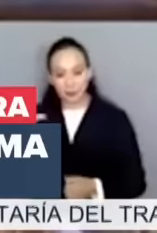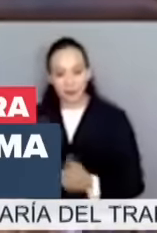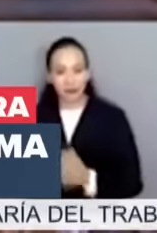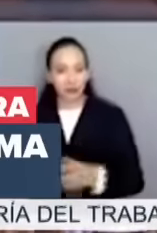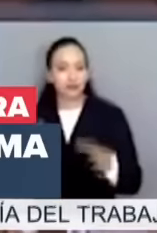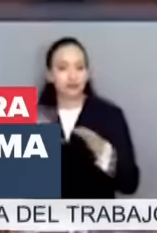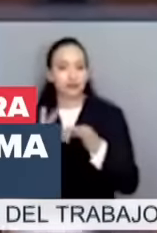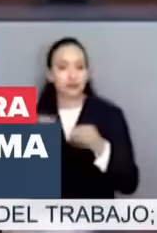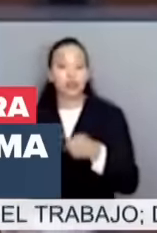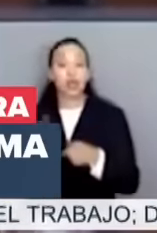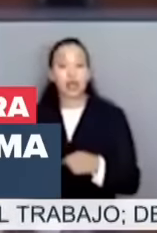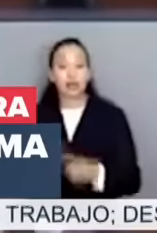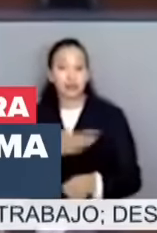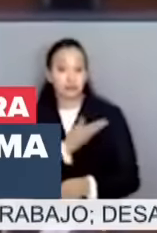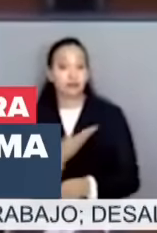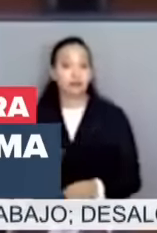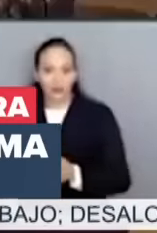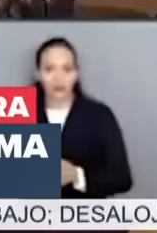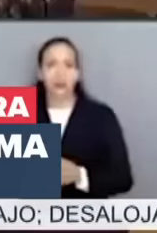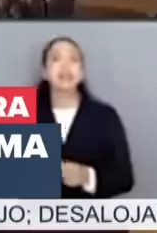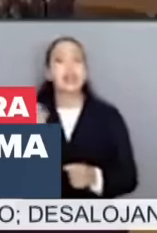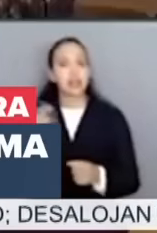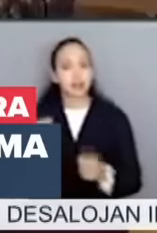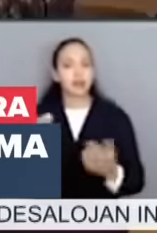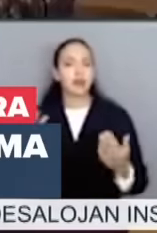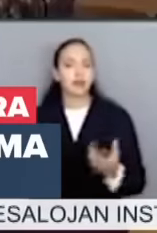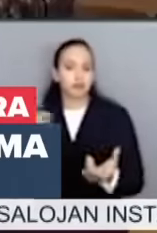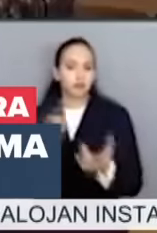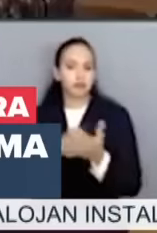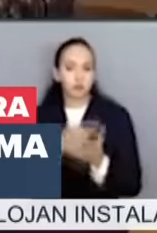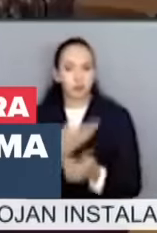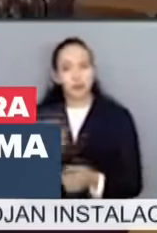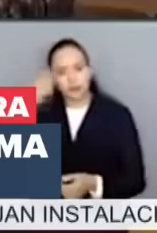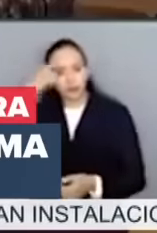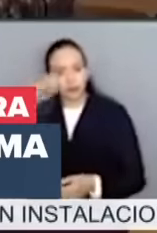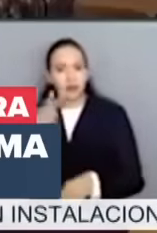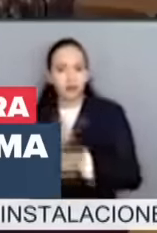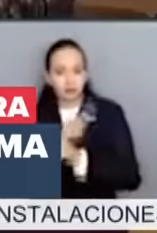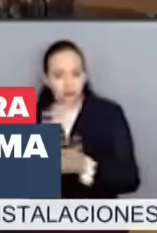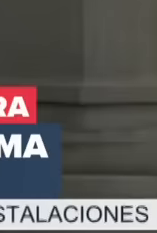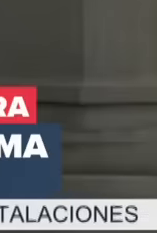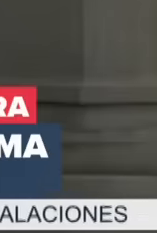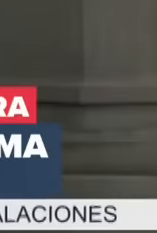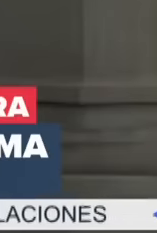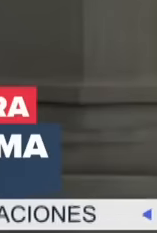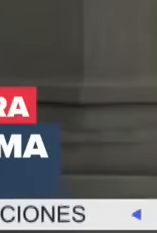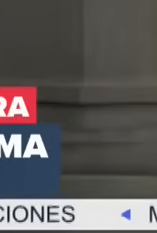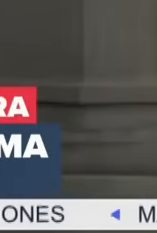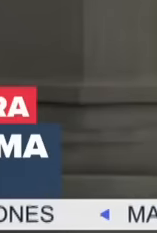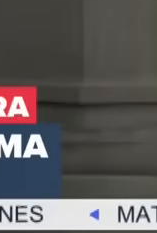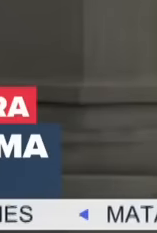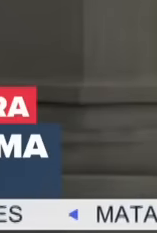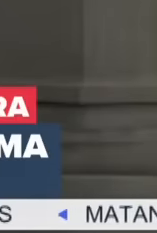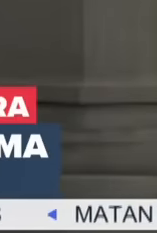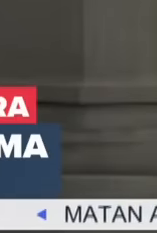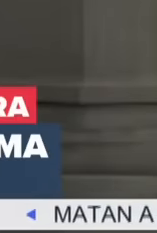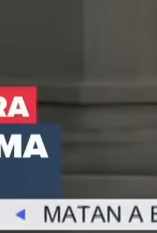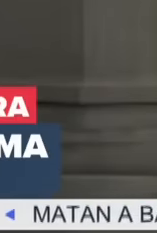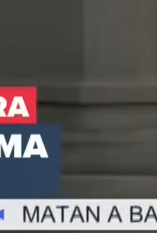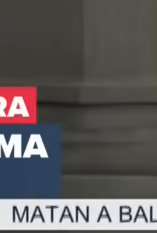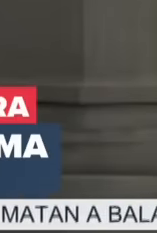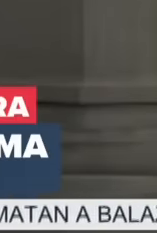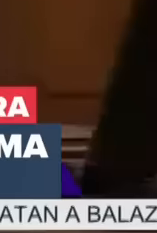que el ministro en retiro, junto con otras tres personas, llevaron a cabo una serie de delitos, sobre todo